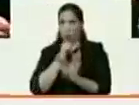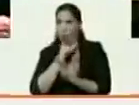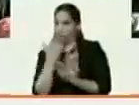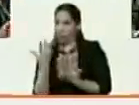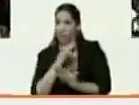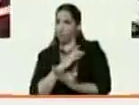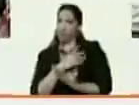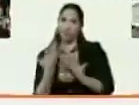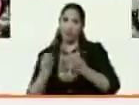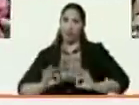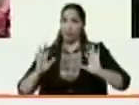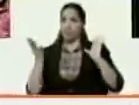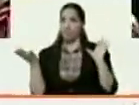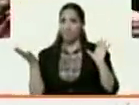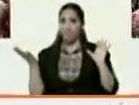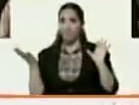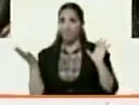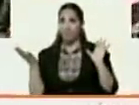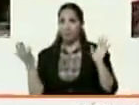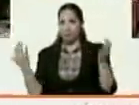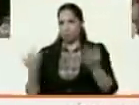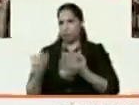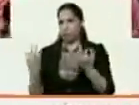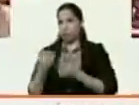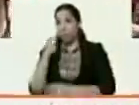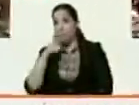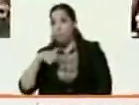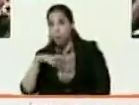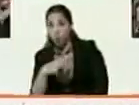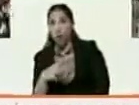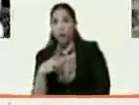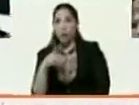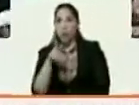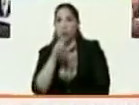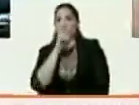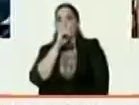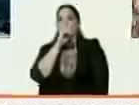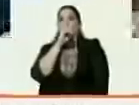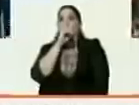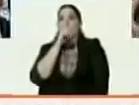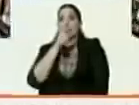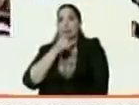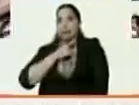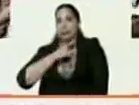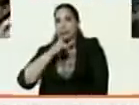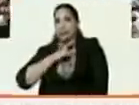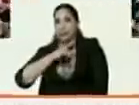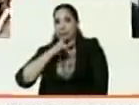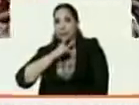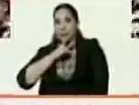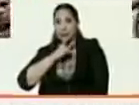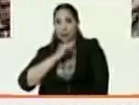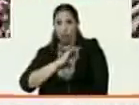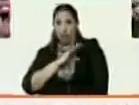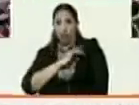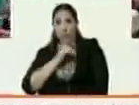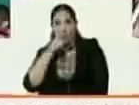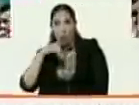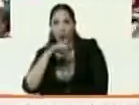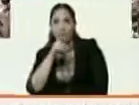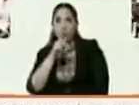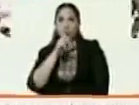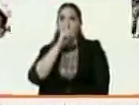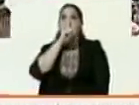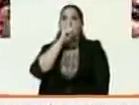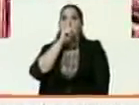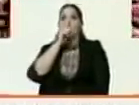oasis. En verdad, era un pueblo que en silencio aguantaba, en silencio